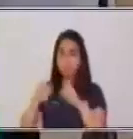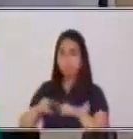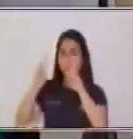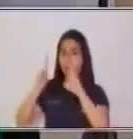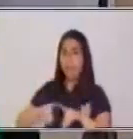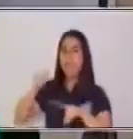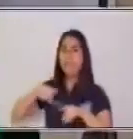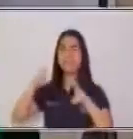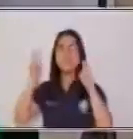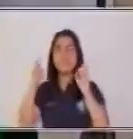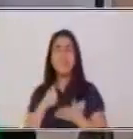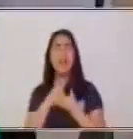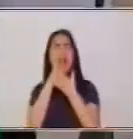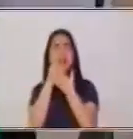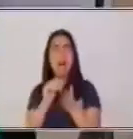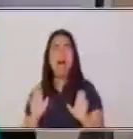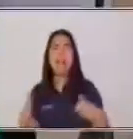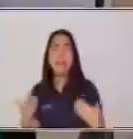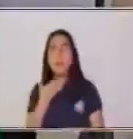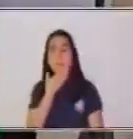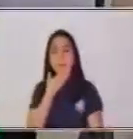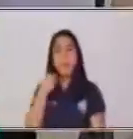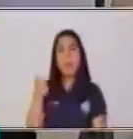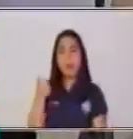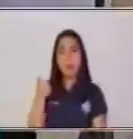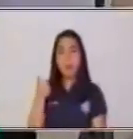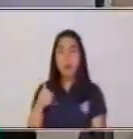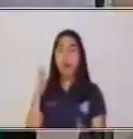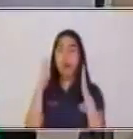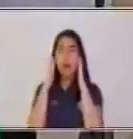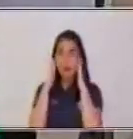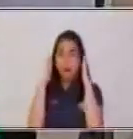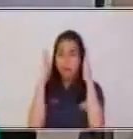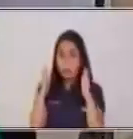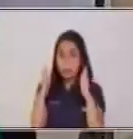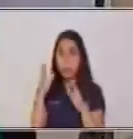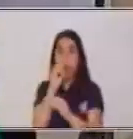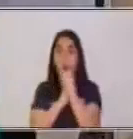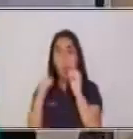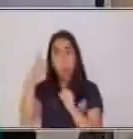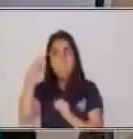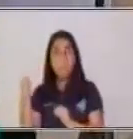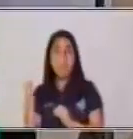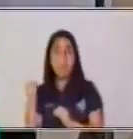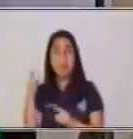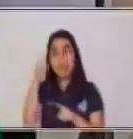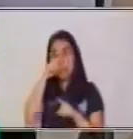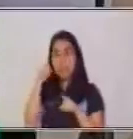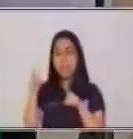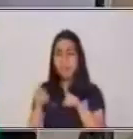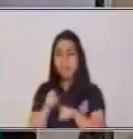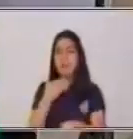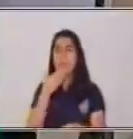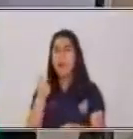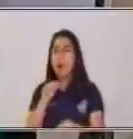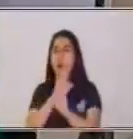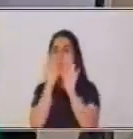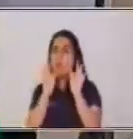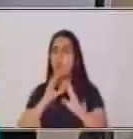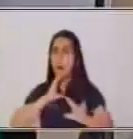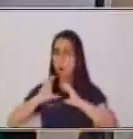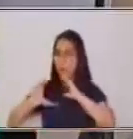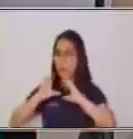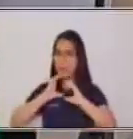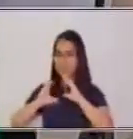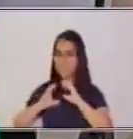a ejercitar habilidades y destrezas como la atención, la memoria, la habilidad lingüística. Antes de empezar,